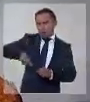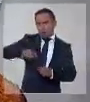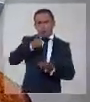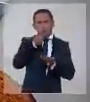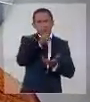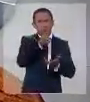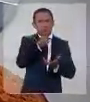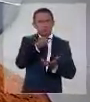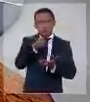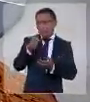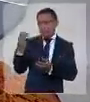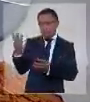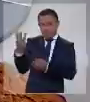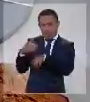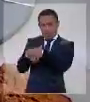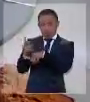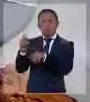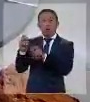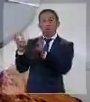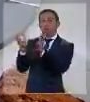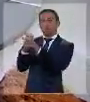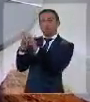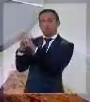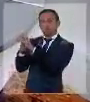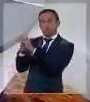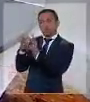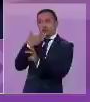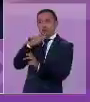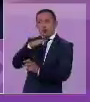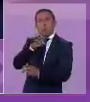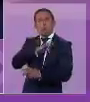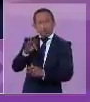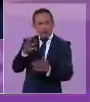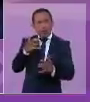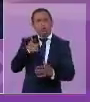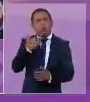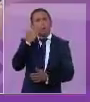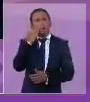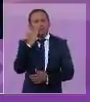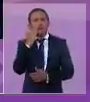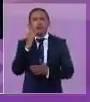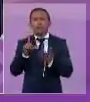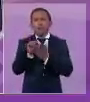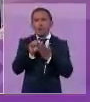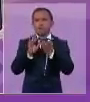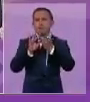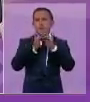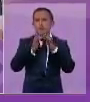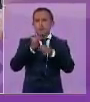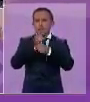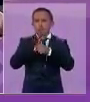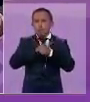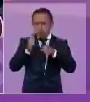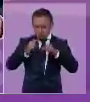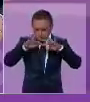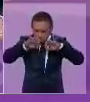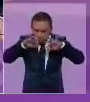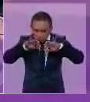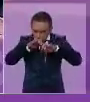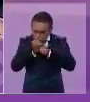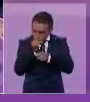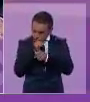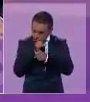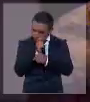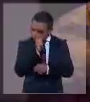tres amigos nuestros, podemos investigarlos también a través de la red, ¿no? Sin gracias. Necesidad de tener una investigación gracias. Precisa. Candidato, candidato Meade, le quedan